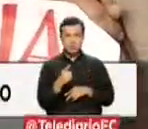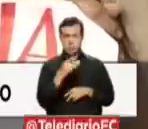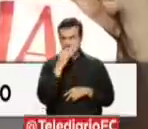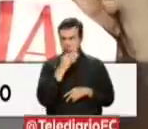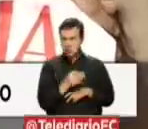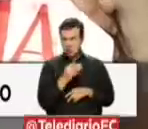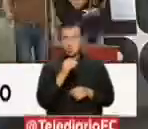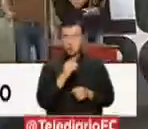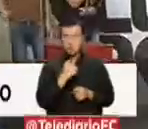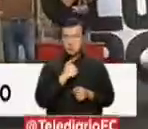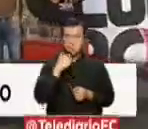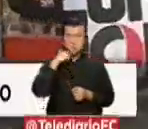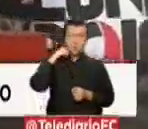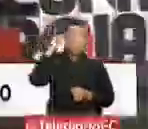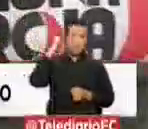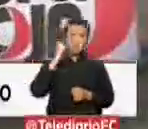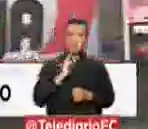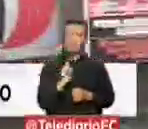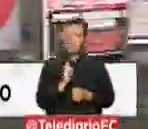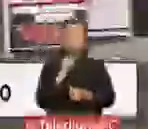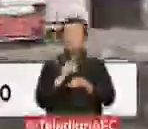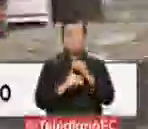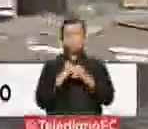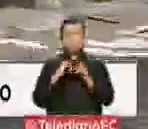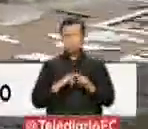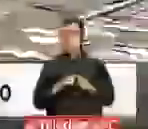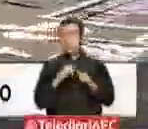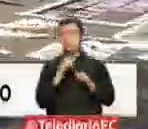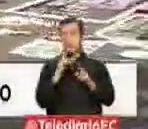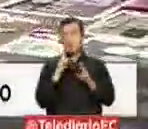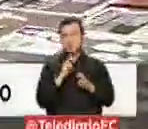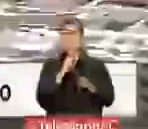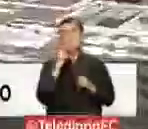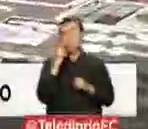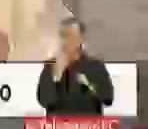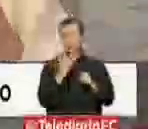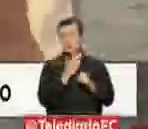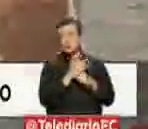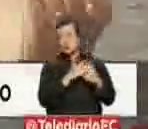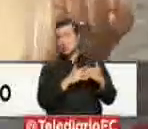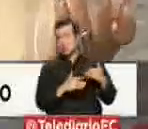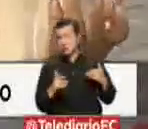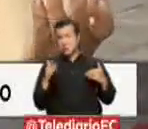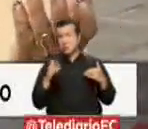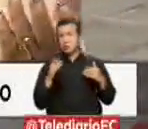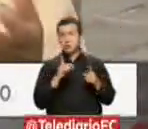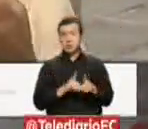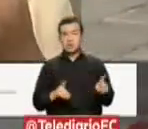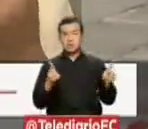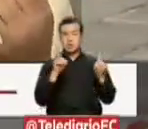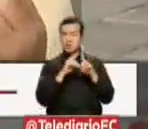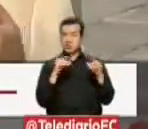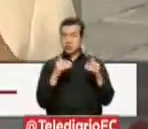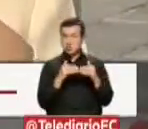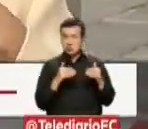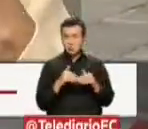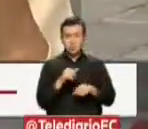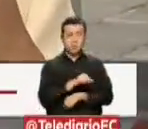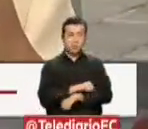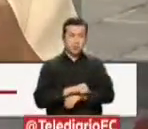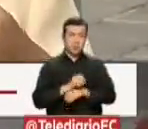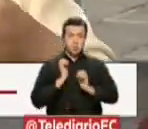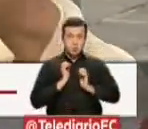es posible. Pero a pesar de ello, el proceso sigue en la misma etapa fiscal por más de 3 años. Nada de esos datos concuerdan con la autopsia, con